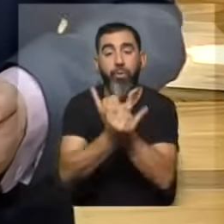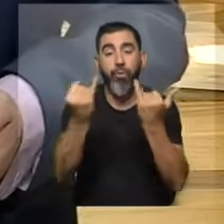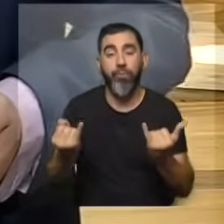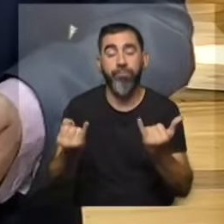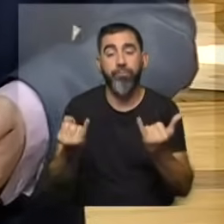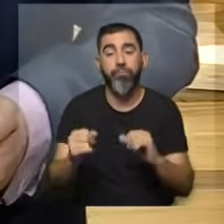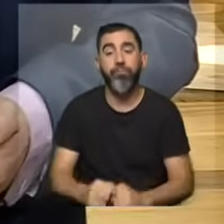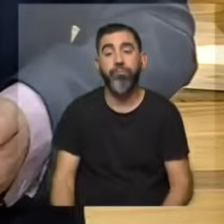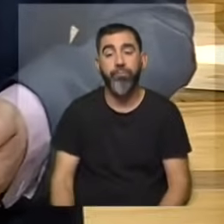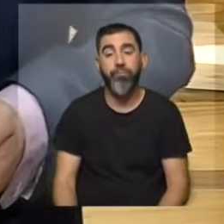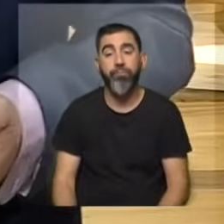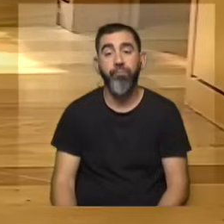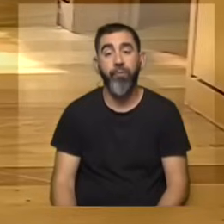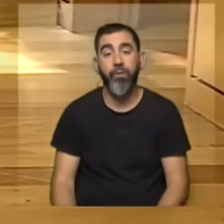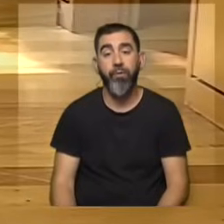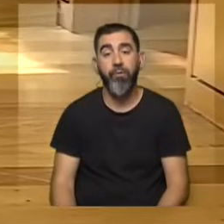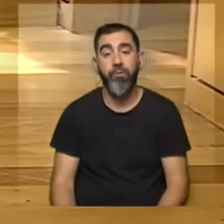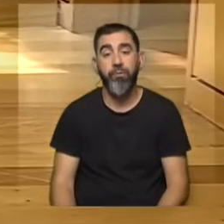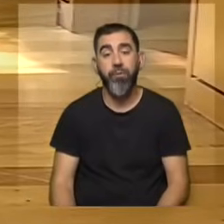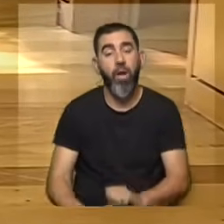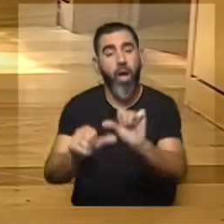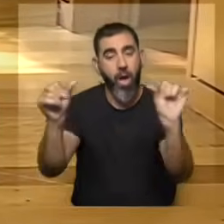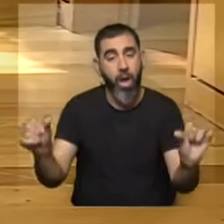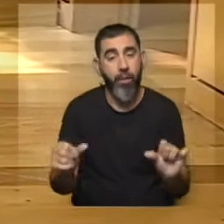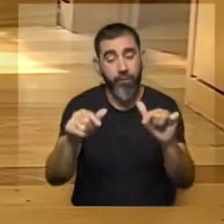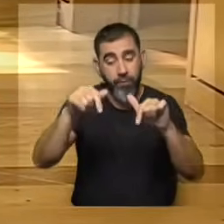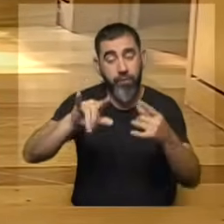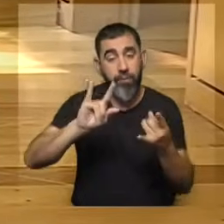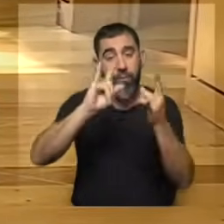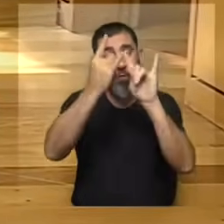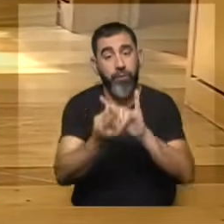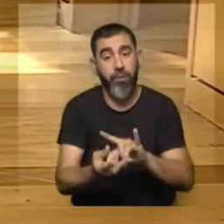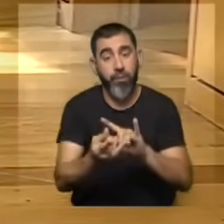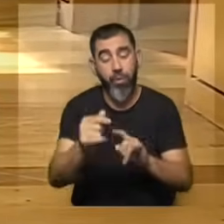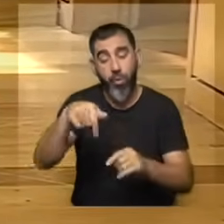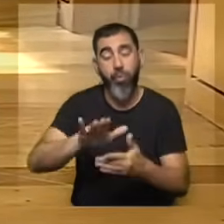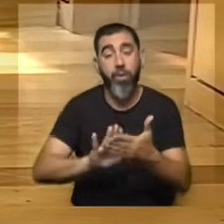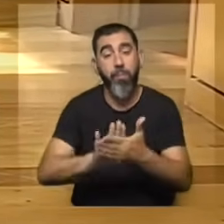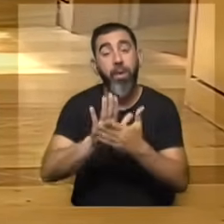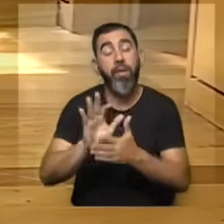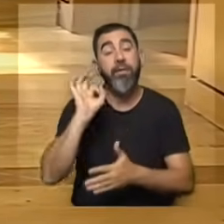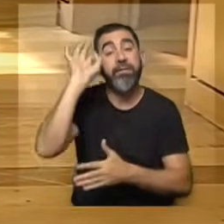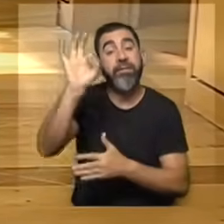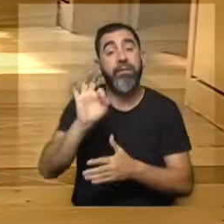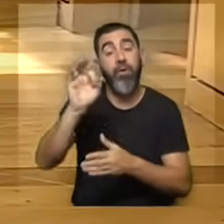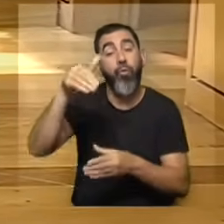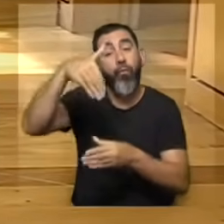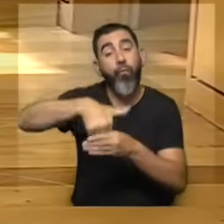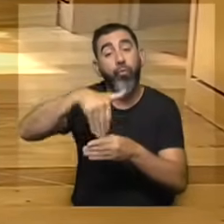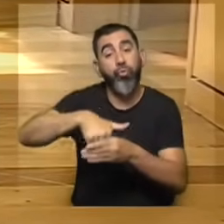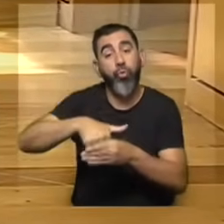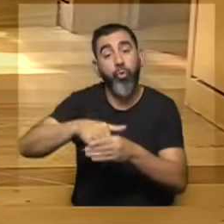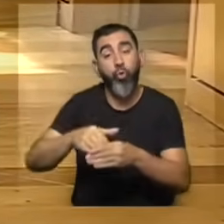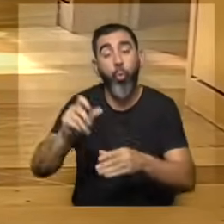es como tú lo decís intensa actividad aquí en el parlamento durante la mañana la cámara de senadores votó de